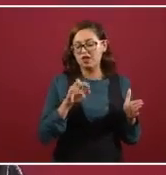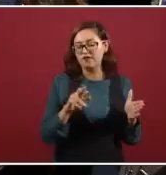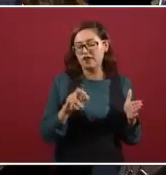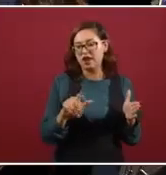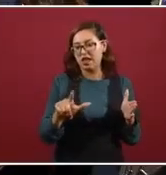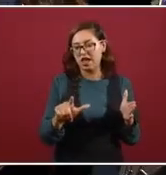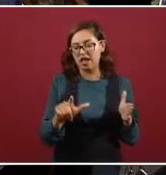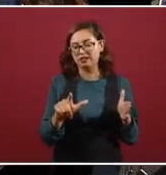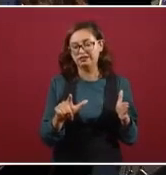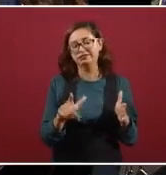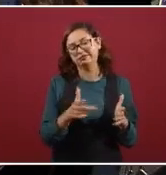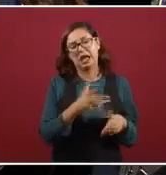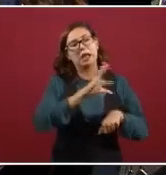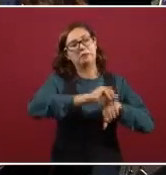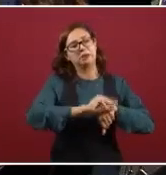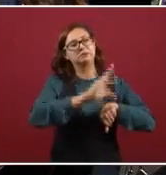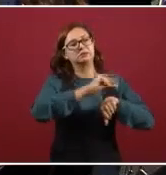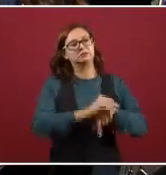con el antiguo